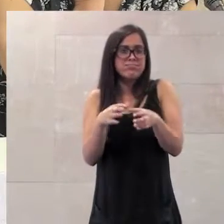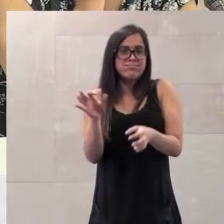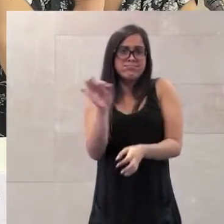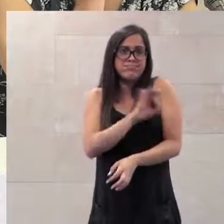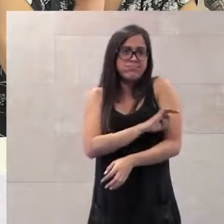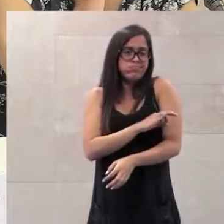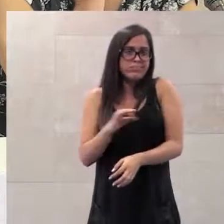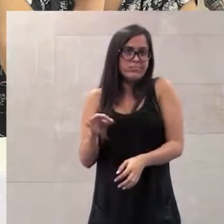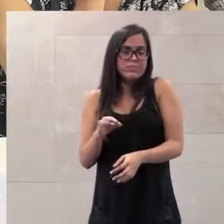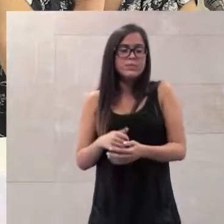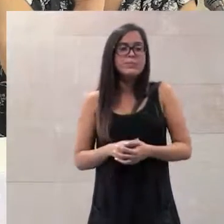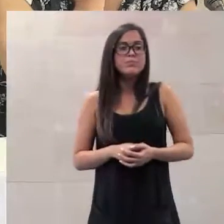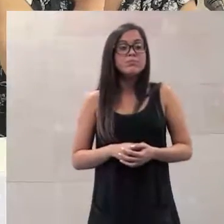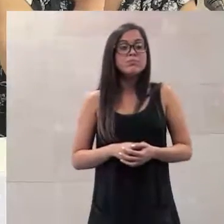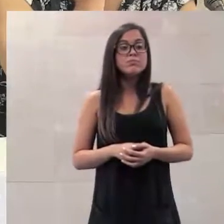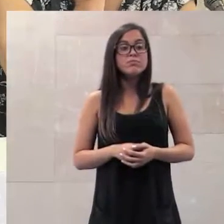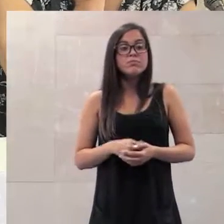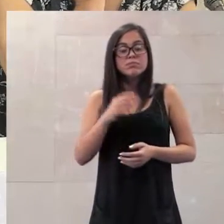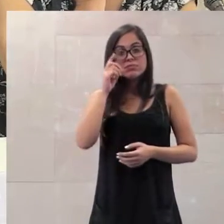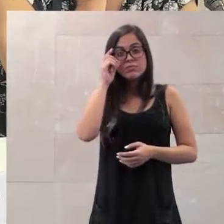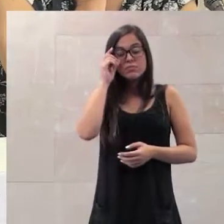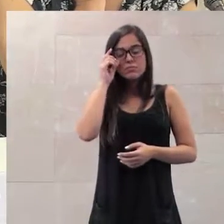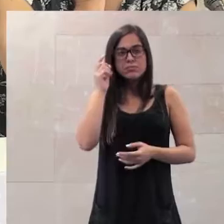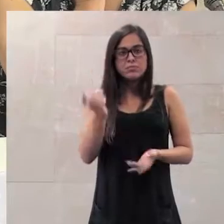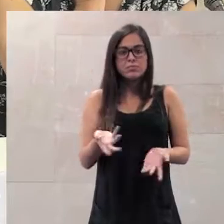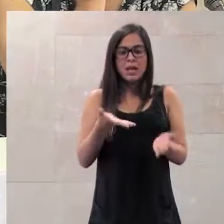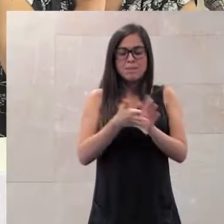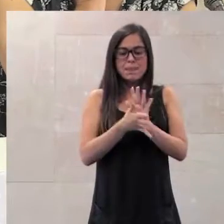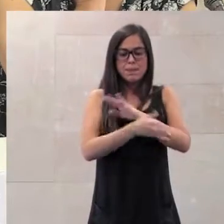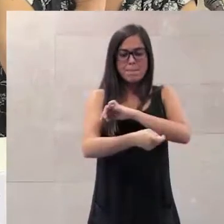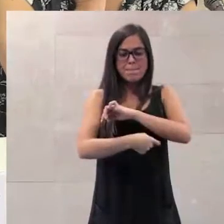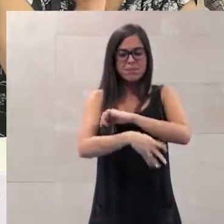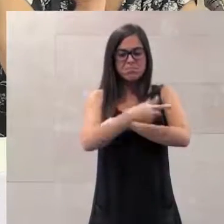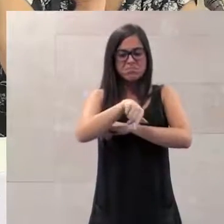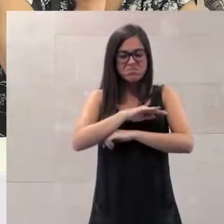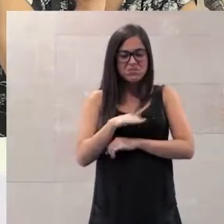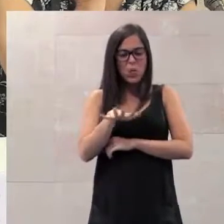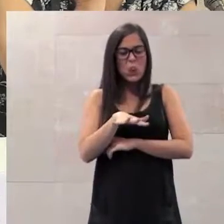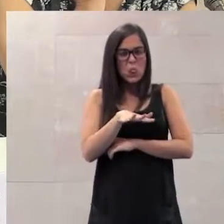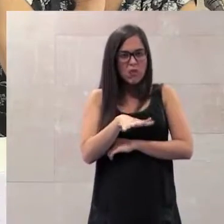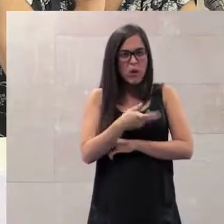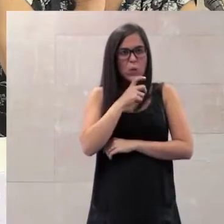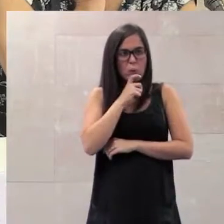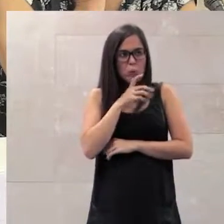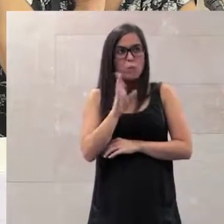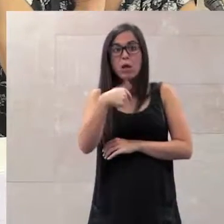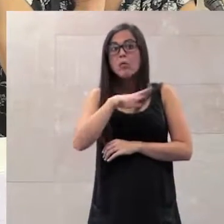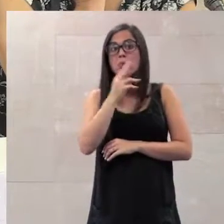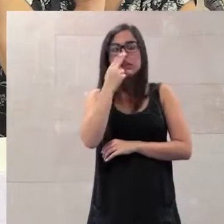Entonces, bueno, por explicaros un poquito en qué punto estamos en Gasteiz y luego vemos qué es lo que más os puede interesar saber,